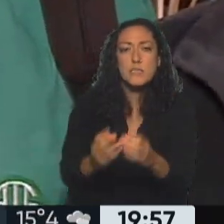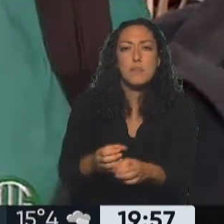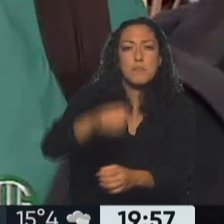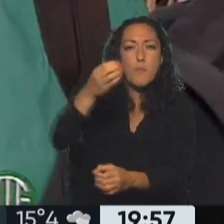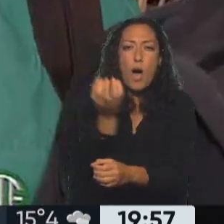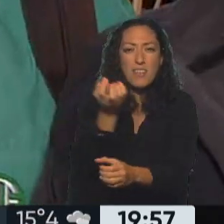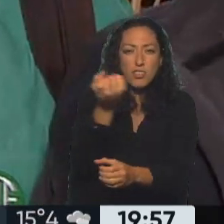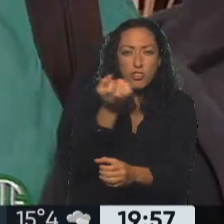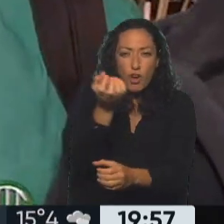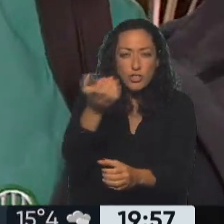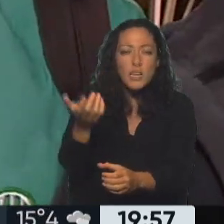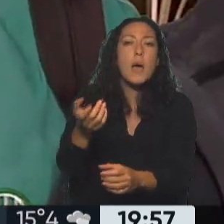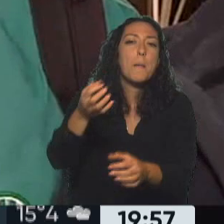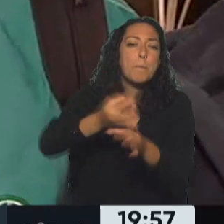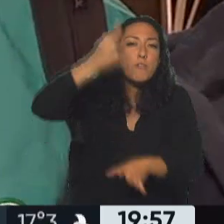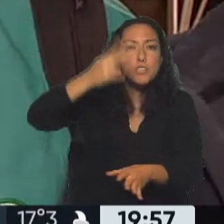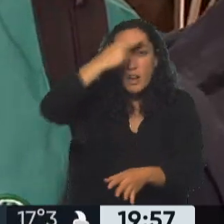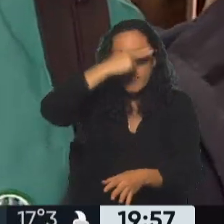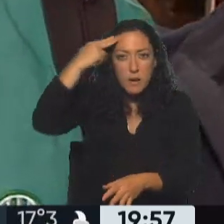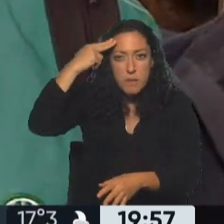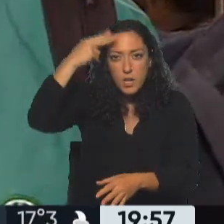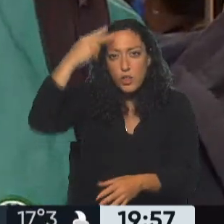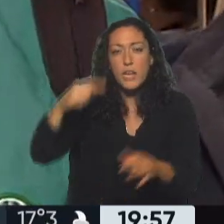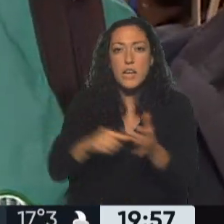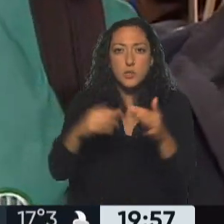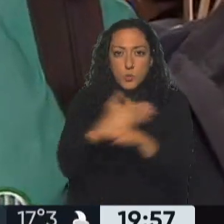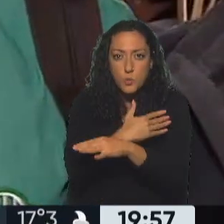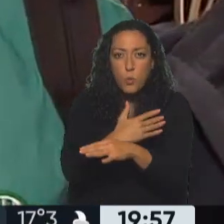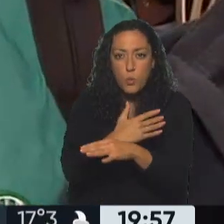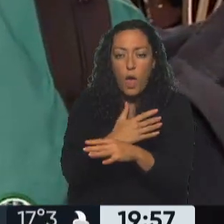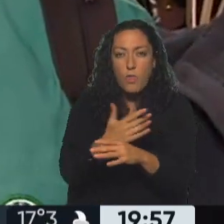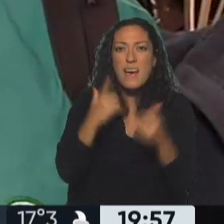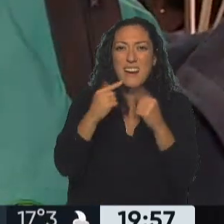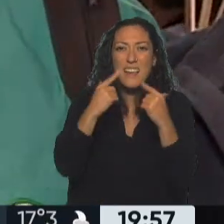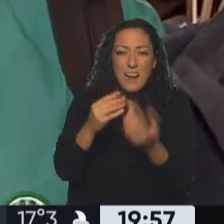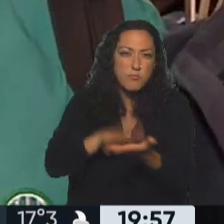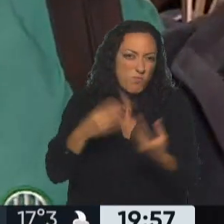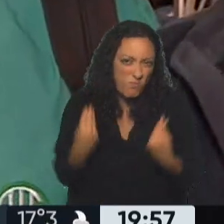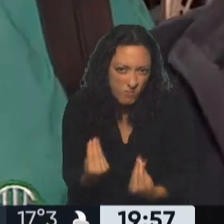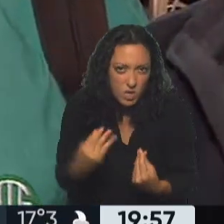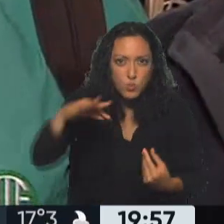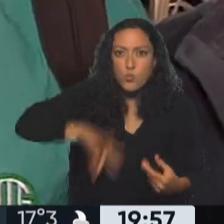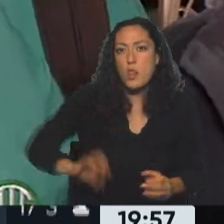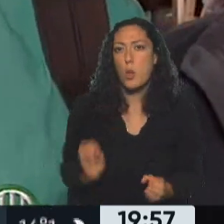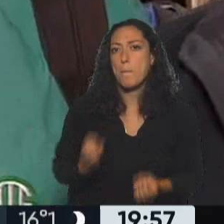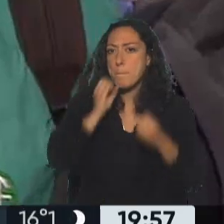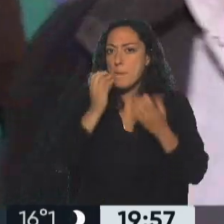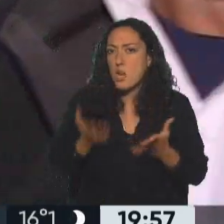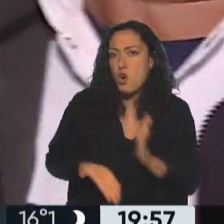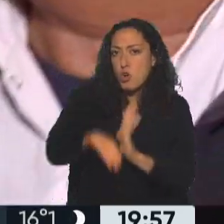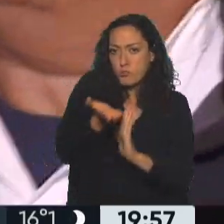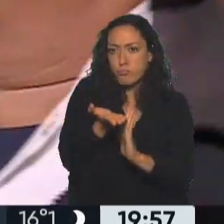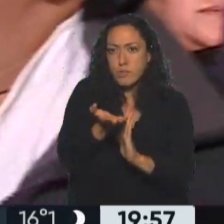Los enfermeros profesionales de la Ciudad Autónoma de Buenos Aires están reclamando un mejor salario. Un